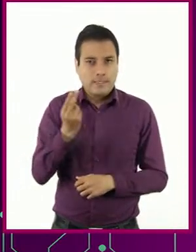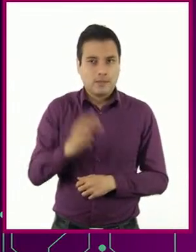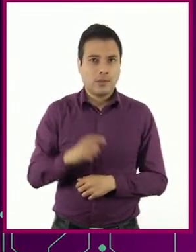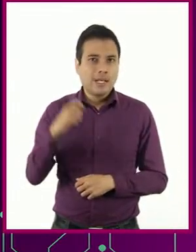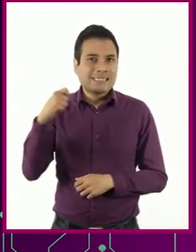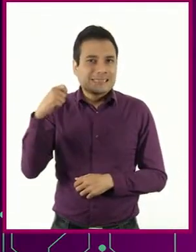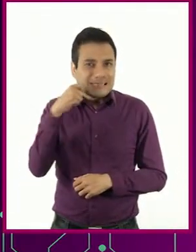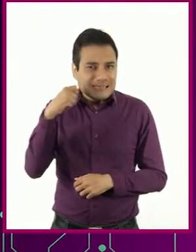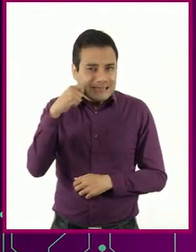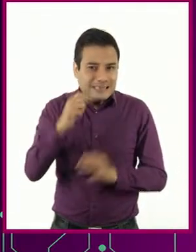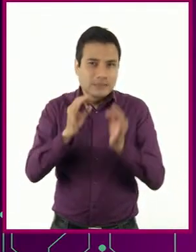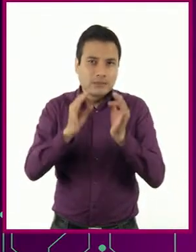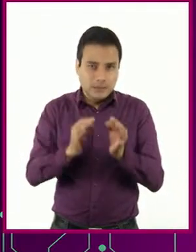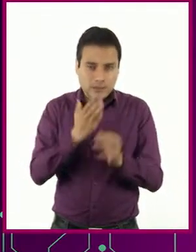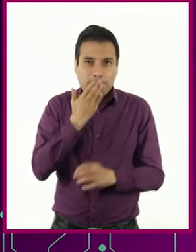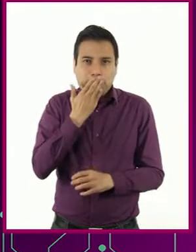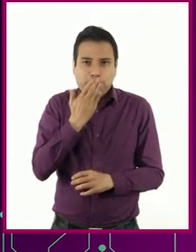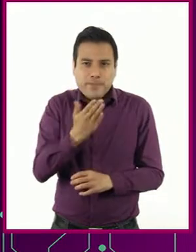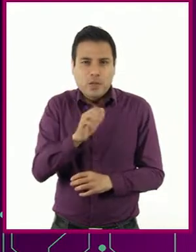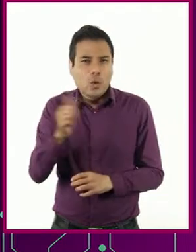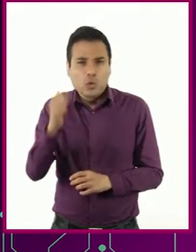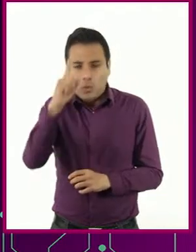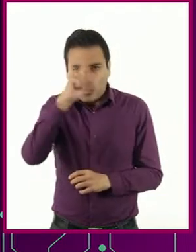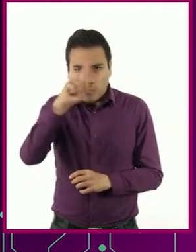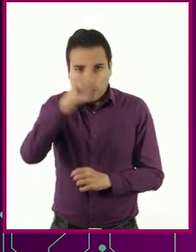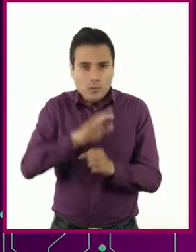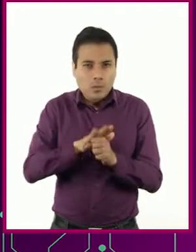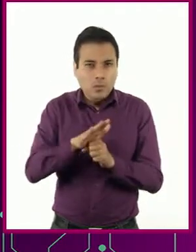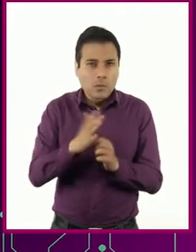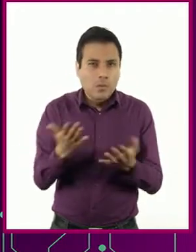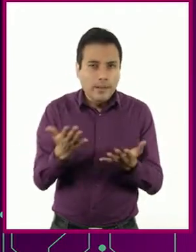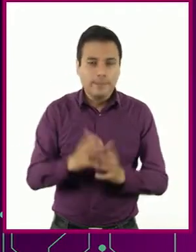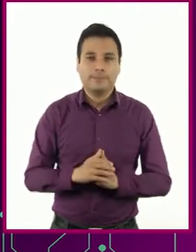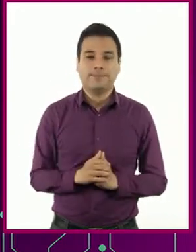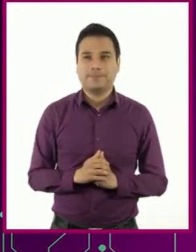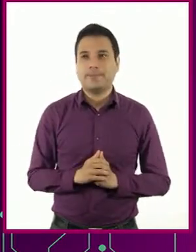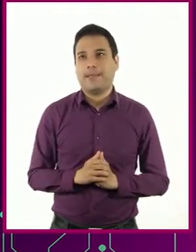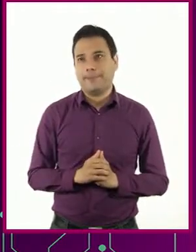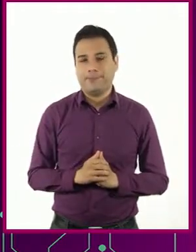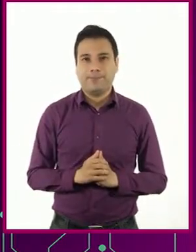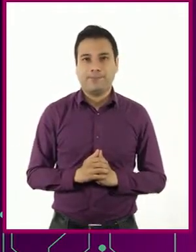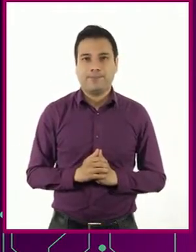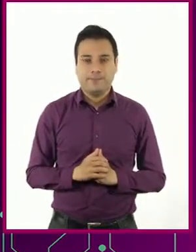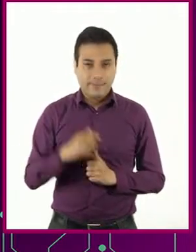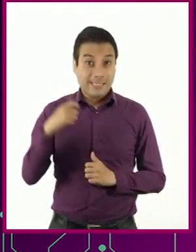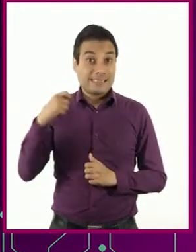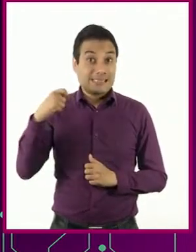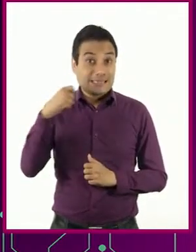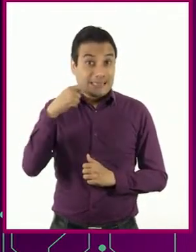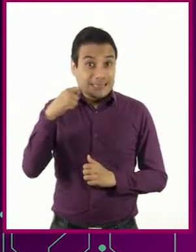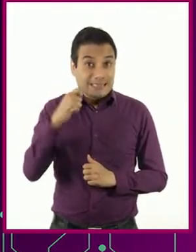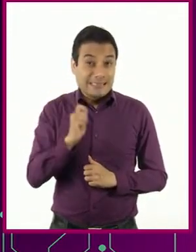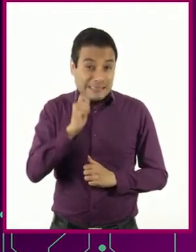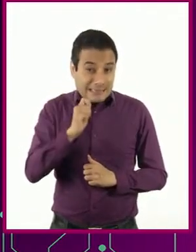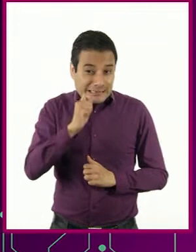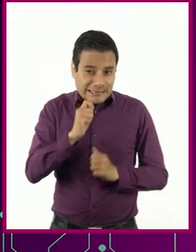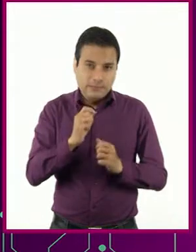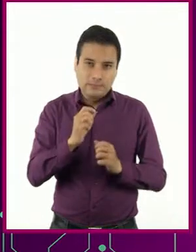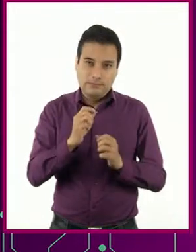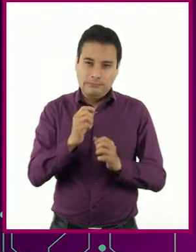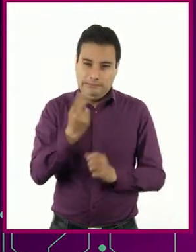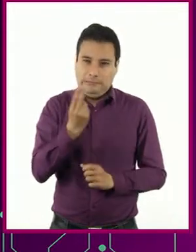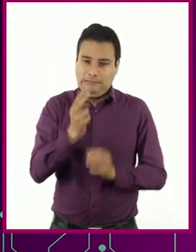alguna técnica que ayude a prevenir la caries? Sí, tenemos la técnica de cepillado es súper importante para